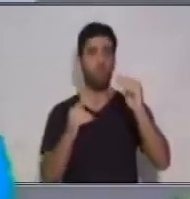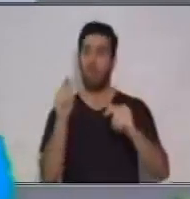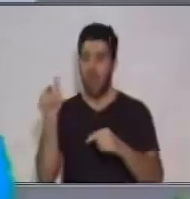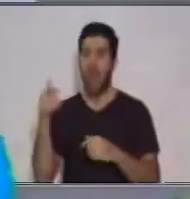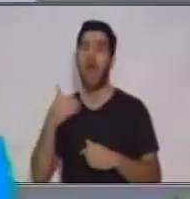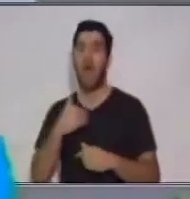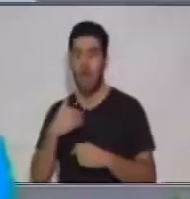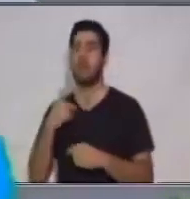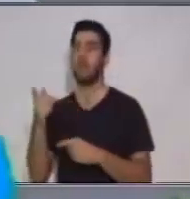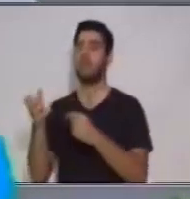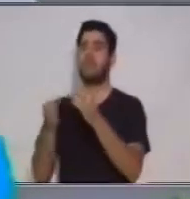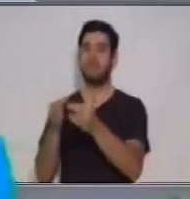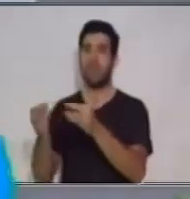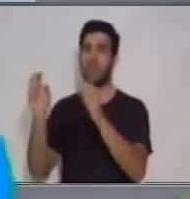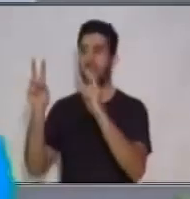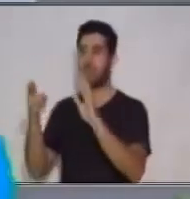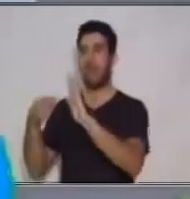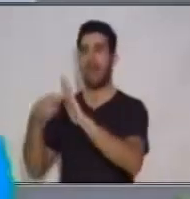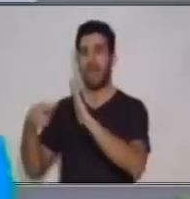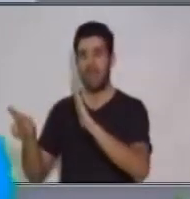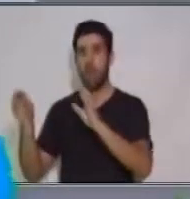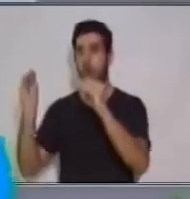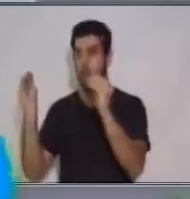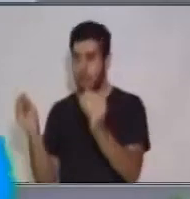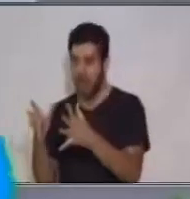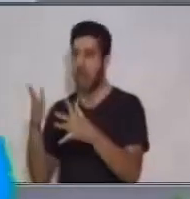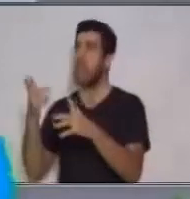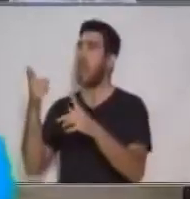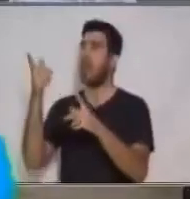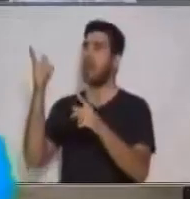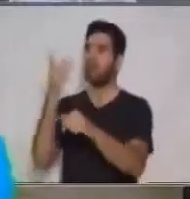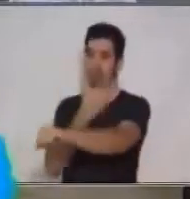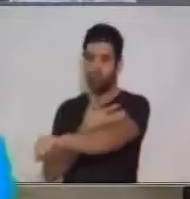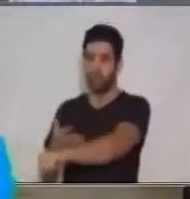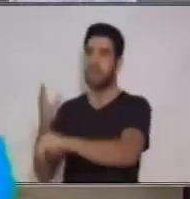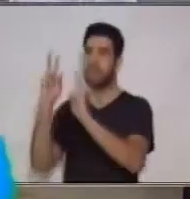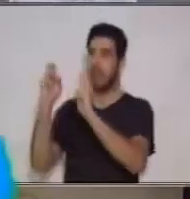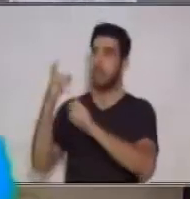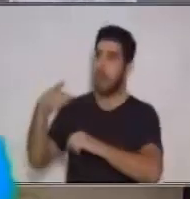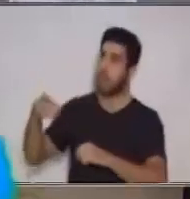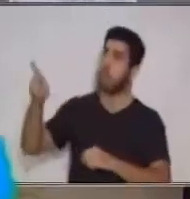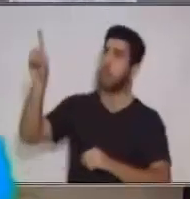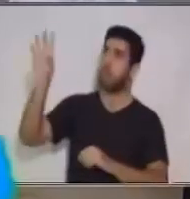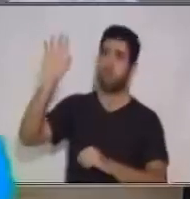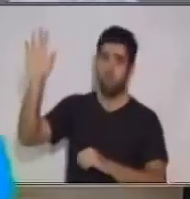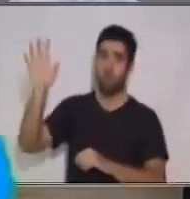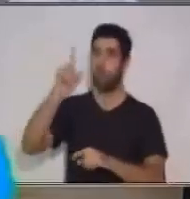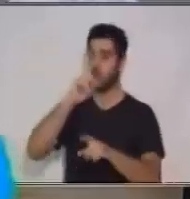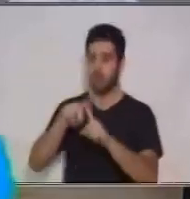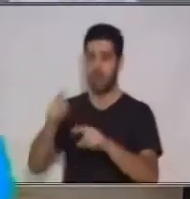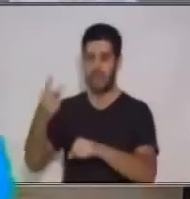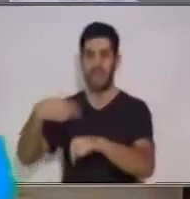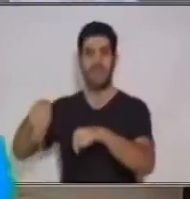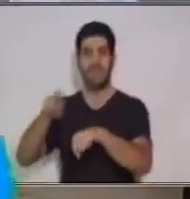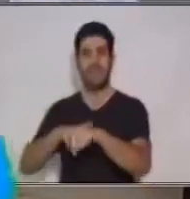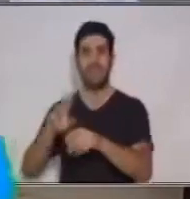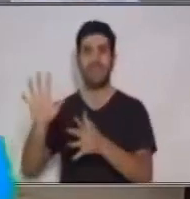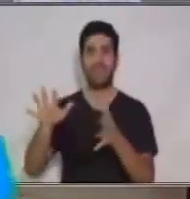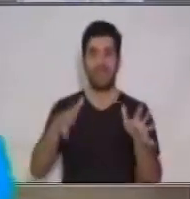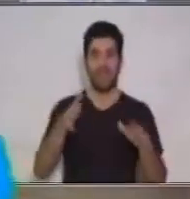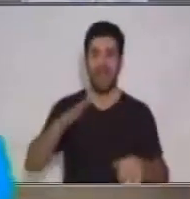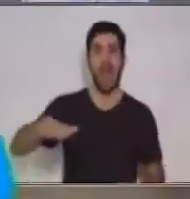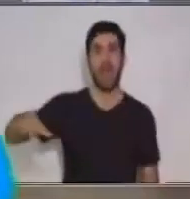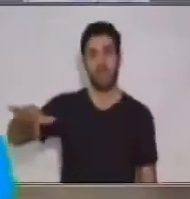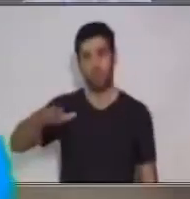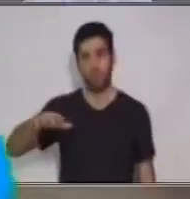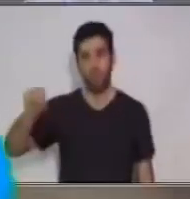y naturales. Lo que te mencionaba, ellos pues se apegaban mucho a la naturaleza, por lo tanto todos